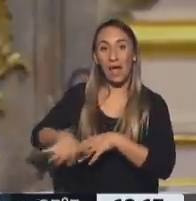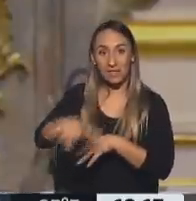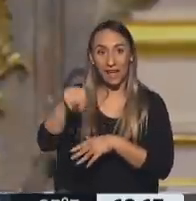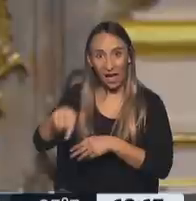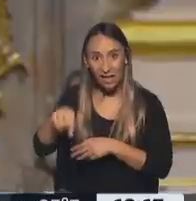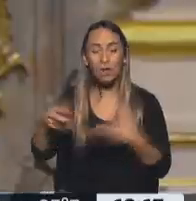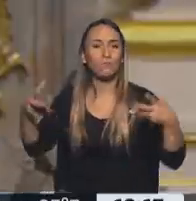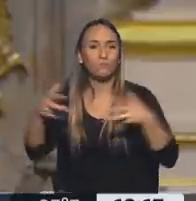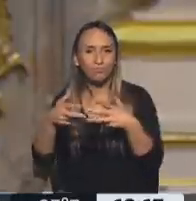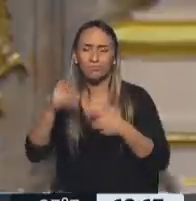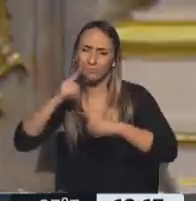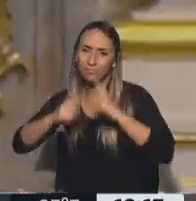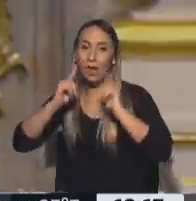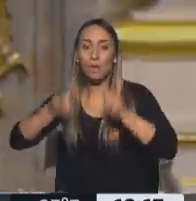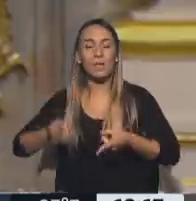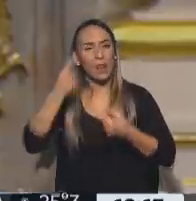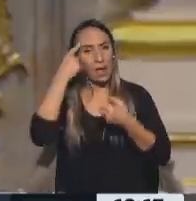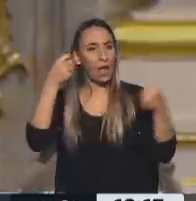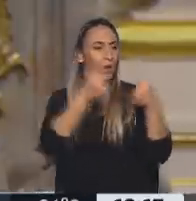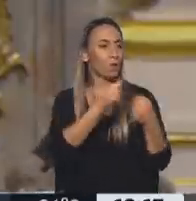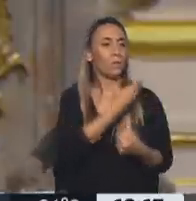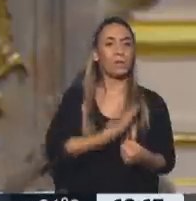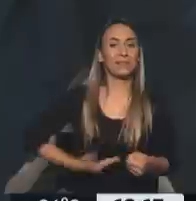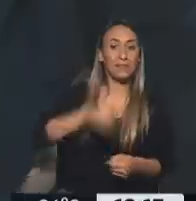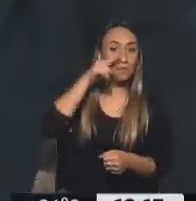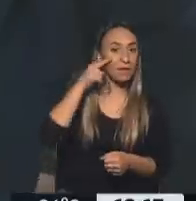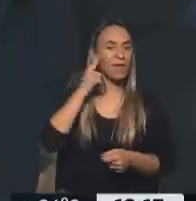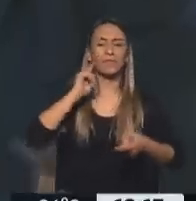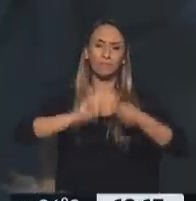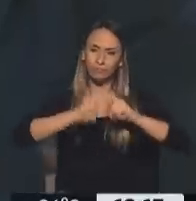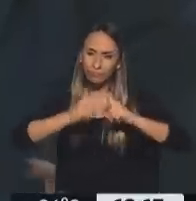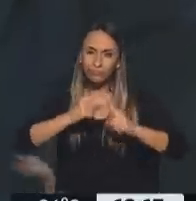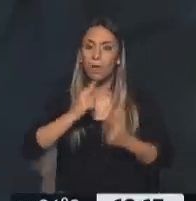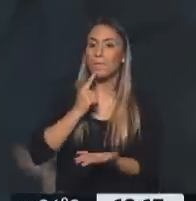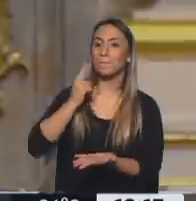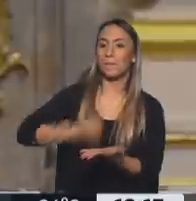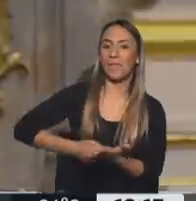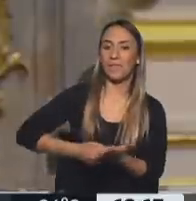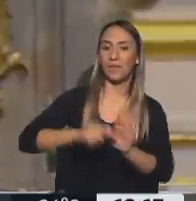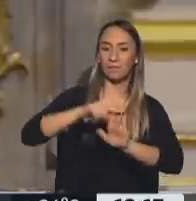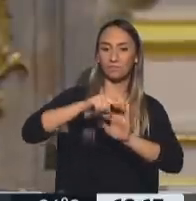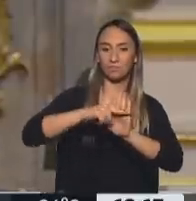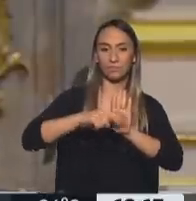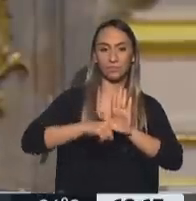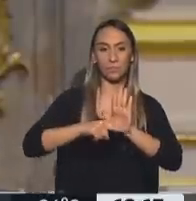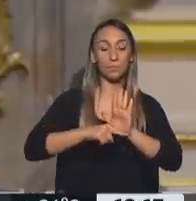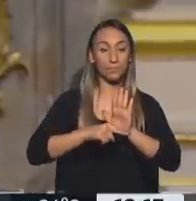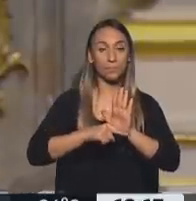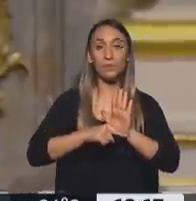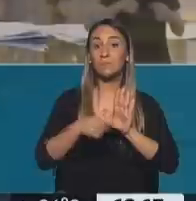consensos no con el presidente alberto fernández se determinaron un par de medidas que apuntan a recomponer al menos